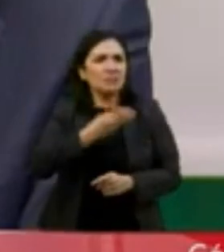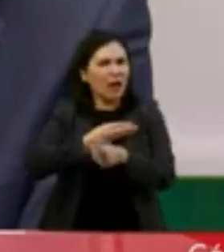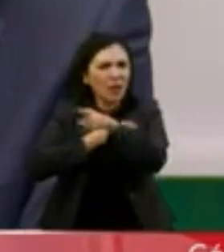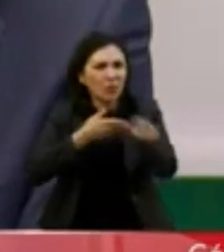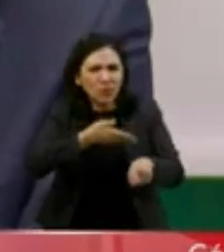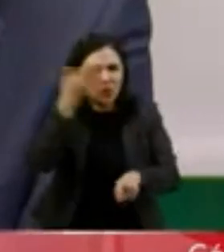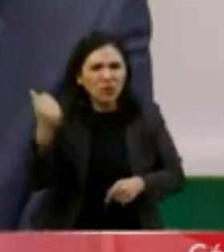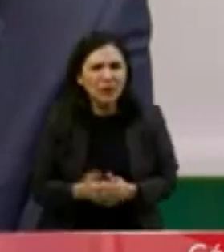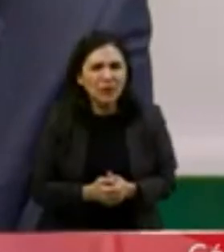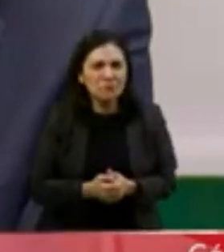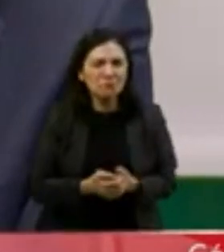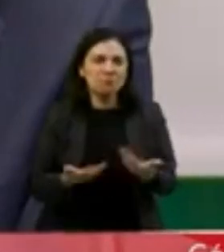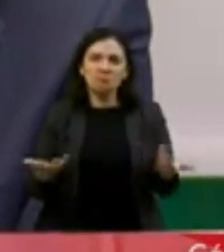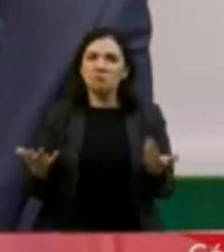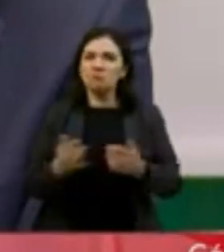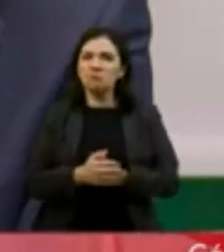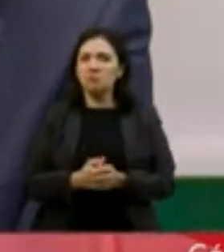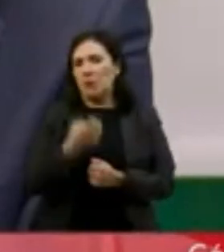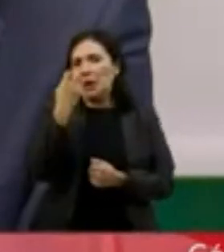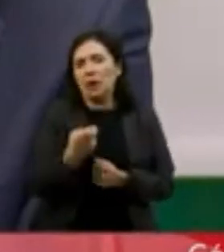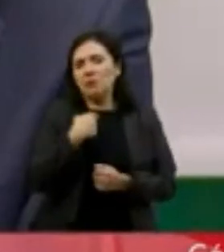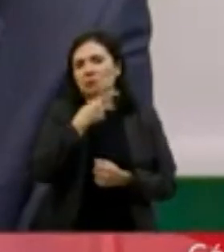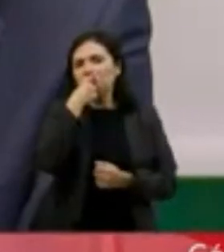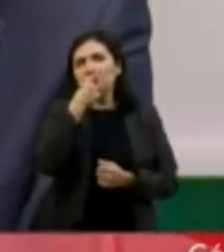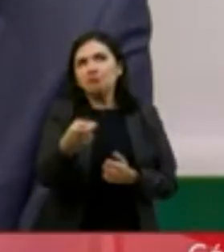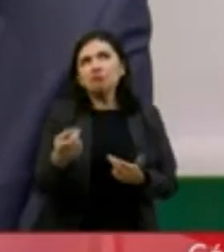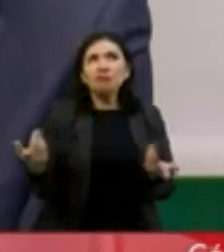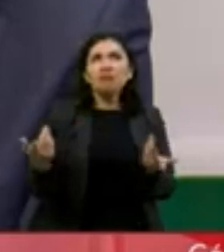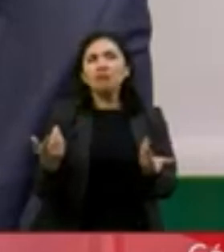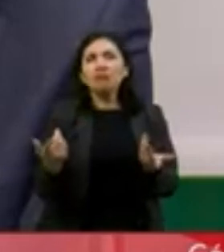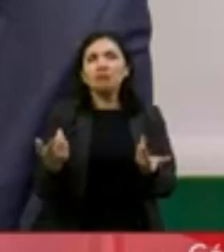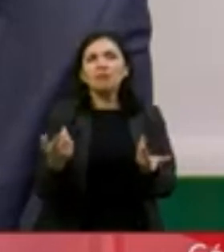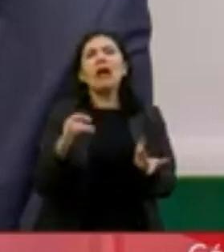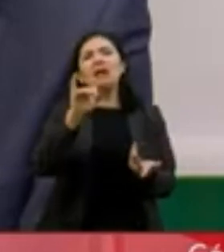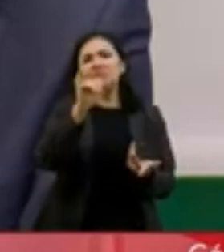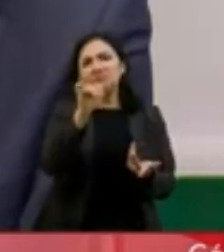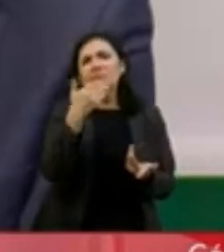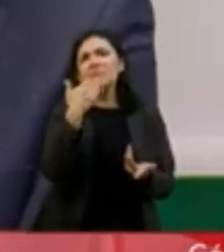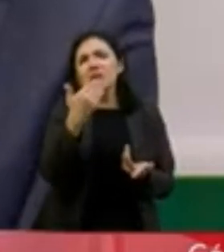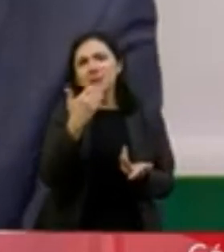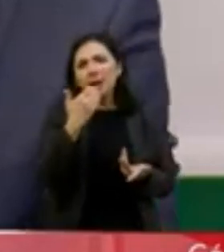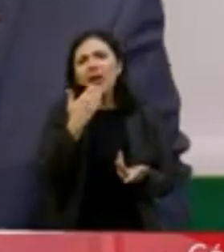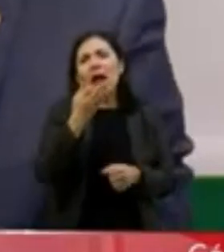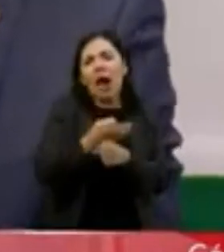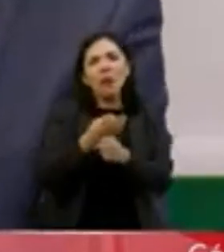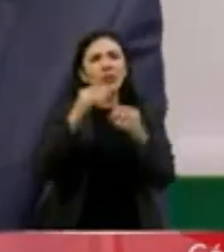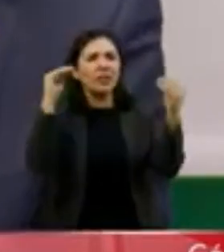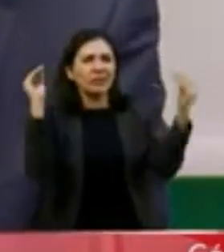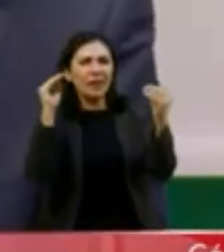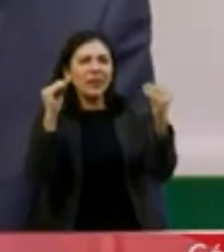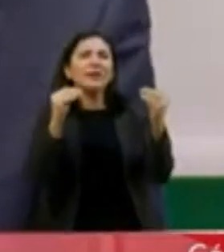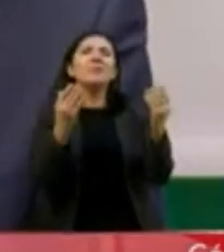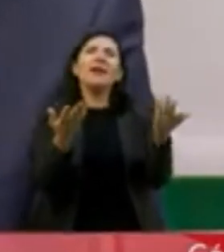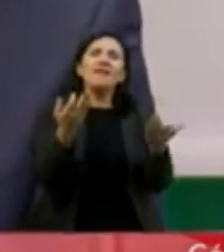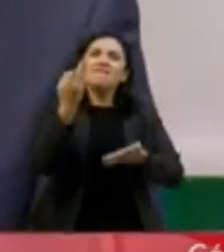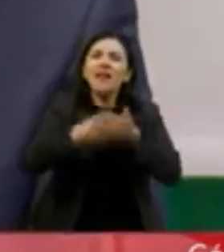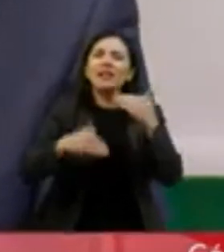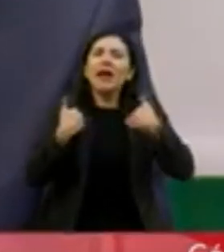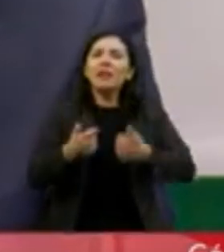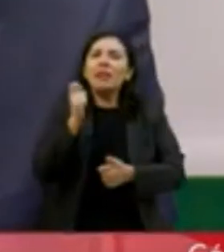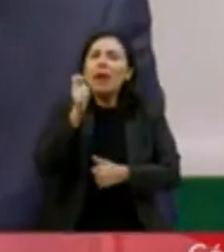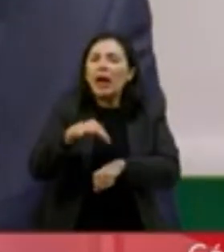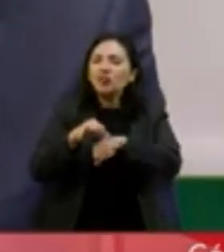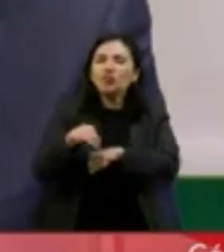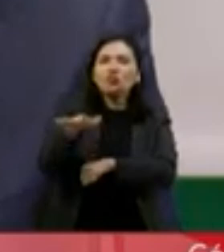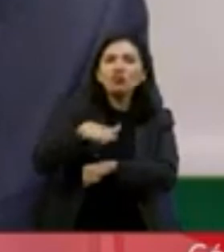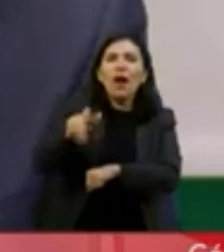Entonces yo diría que está bien que haya un debate pero aceptemos es la idad